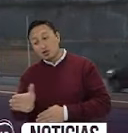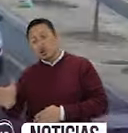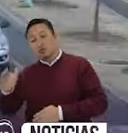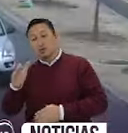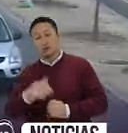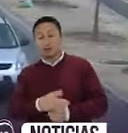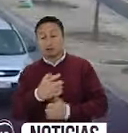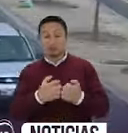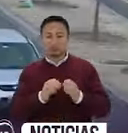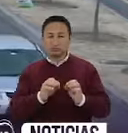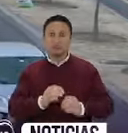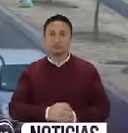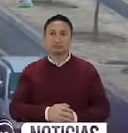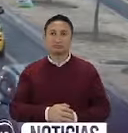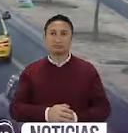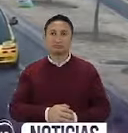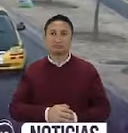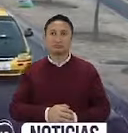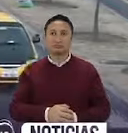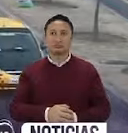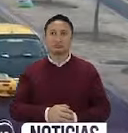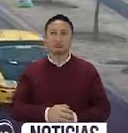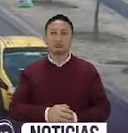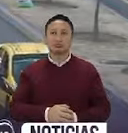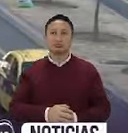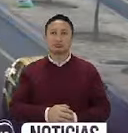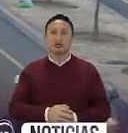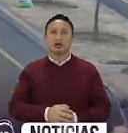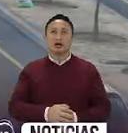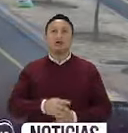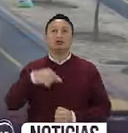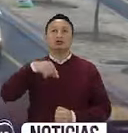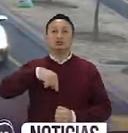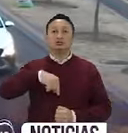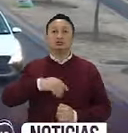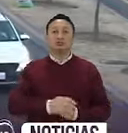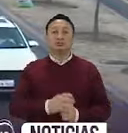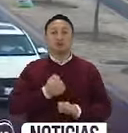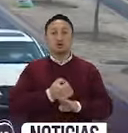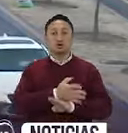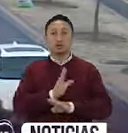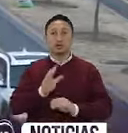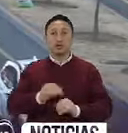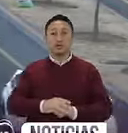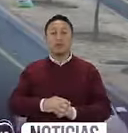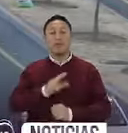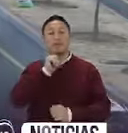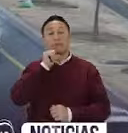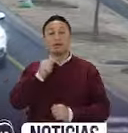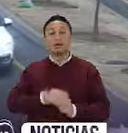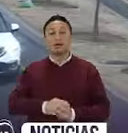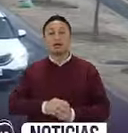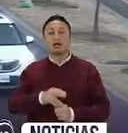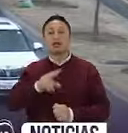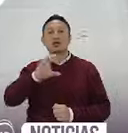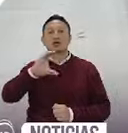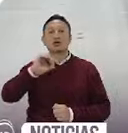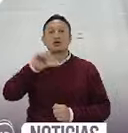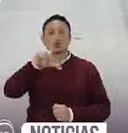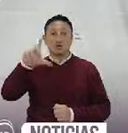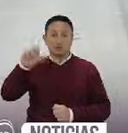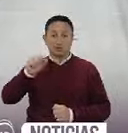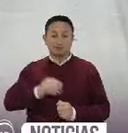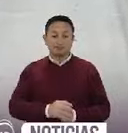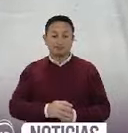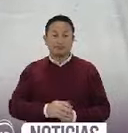evitar contratiempos en caso de dirigirse al aeropuerto. En este sentido se recomienda tomar como vía alterna la ruta Collas. Según